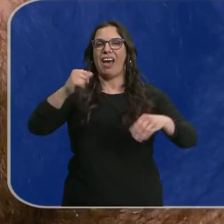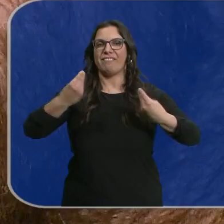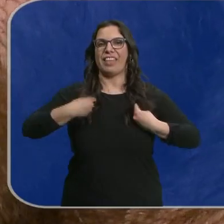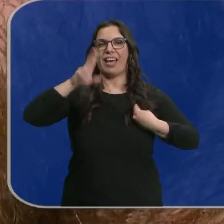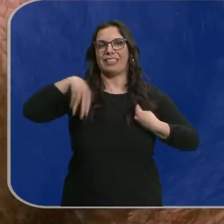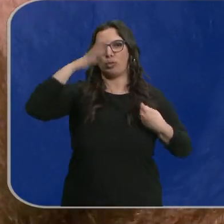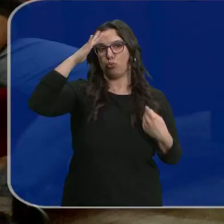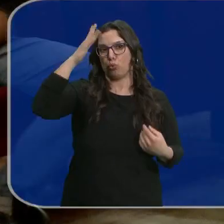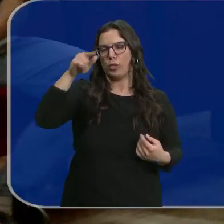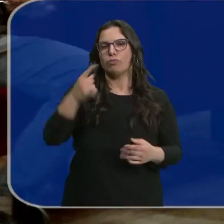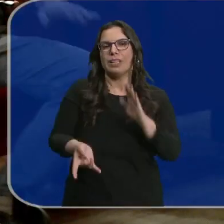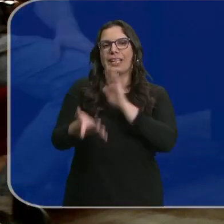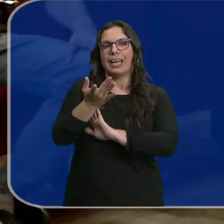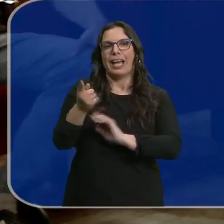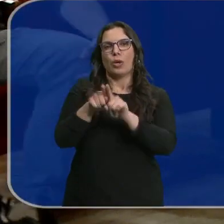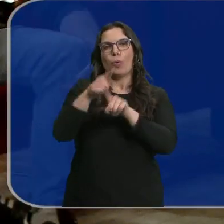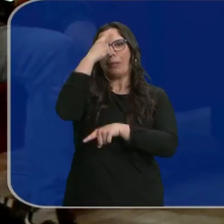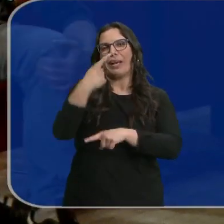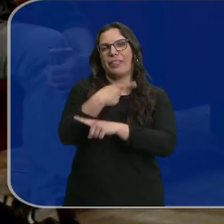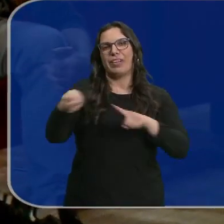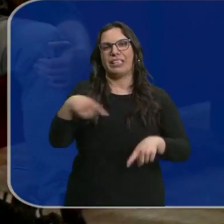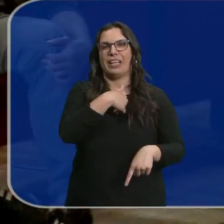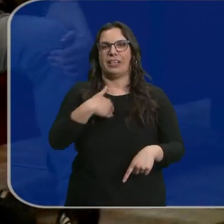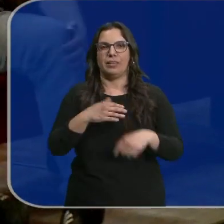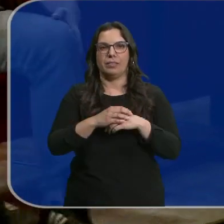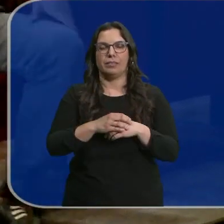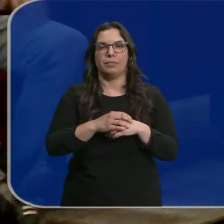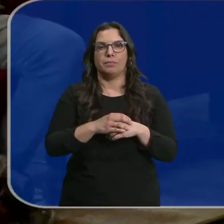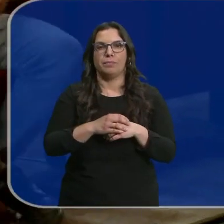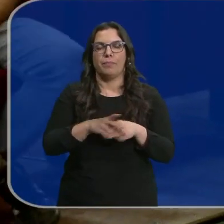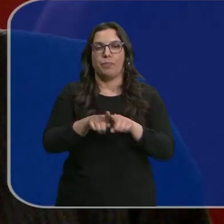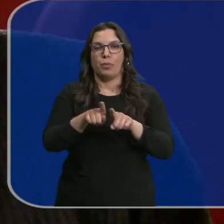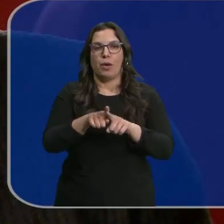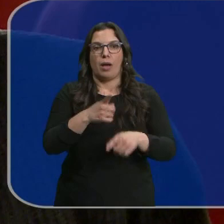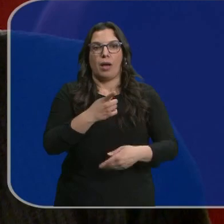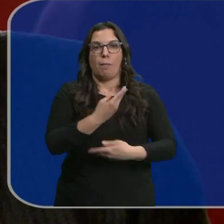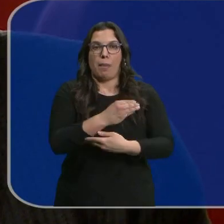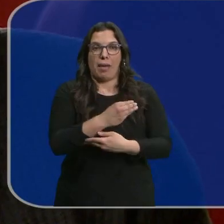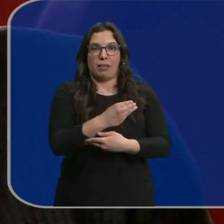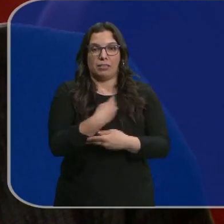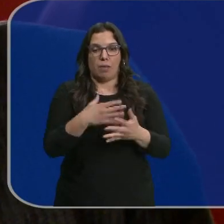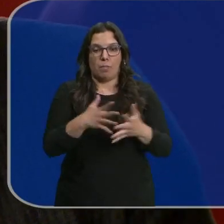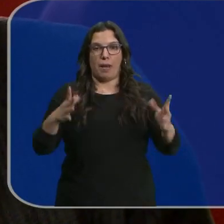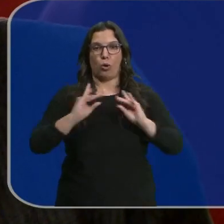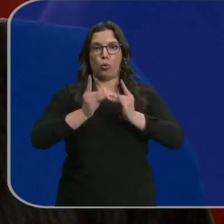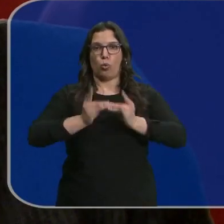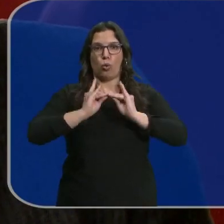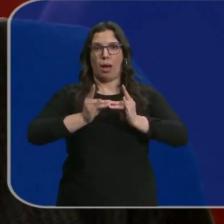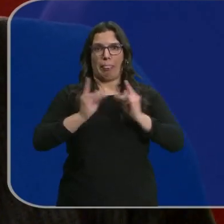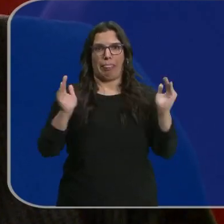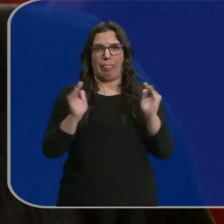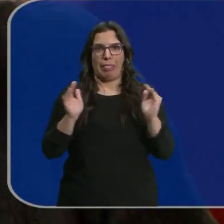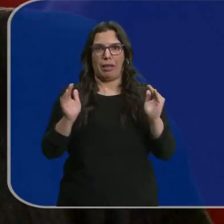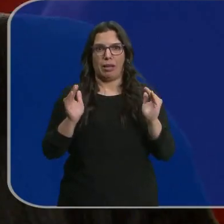Creando una nueva imagen del icónico personaje. Un bebé que le ha quedado pequeña la cuna, pero con una capacidad